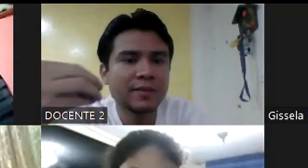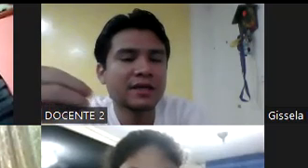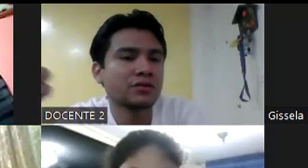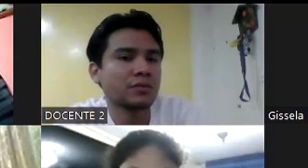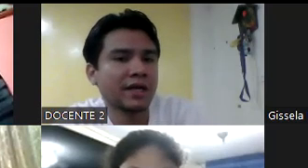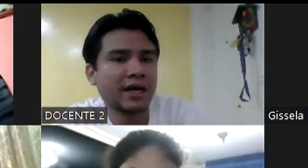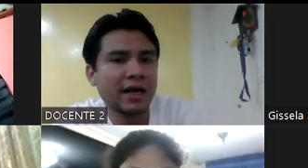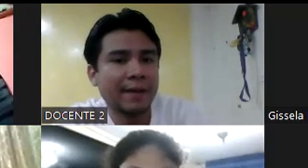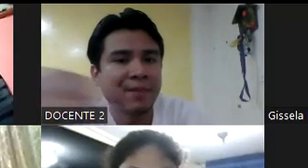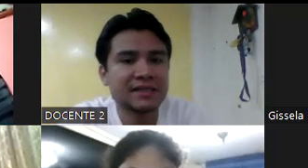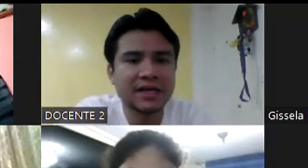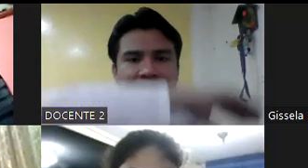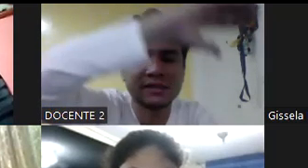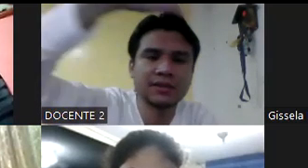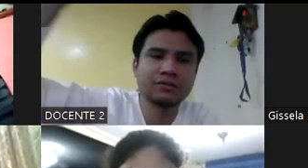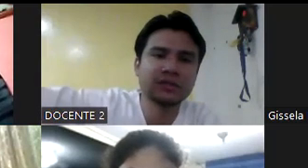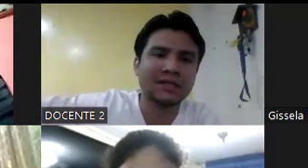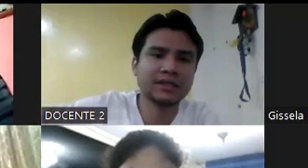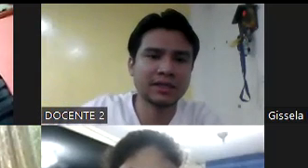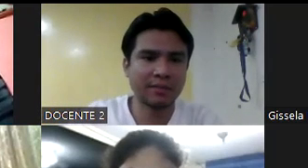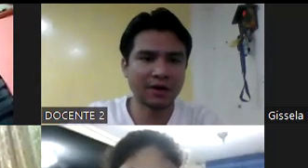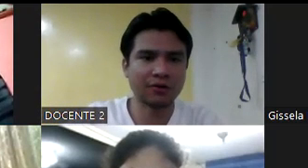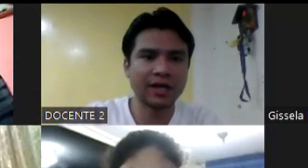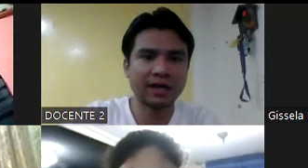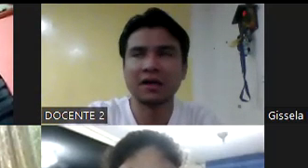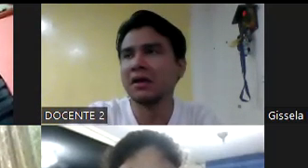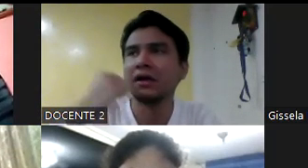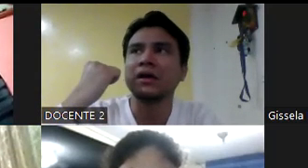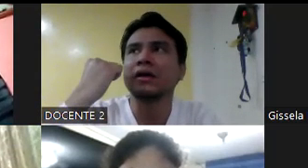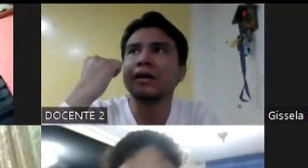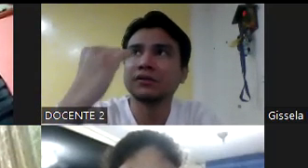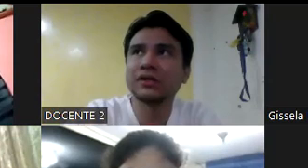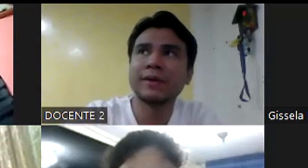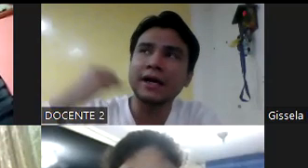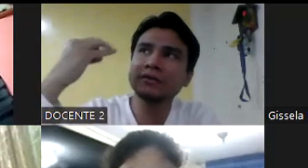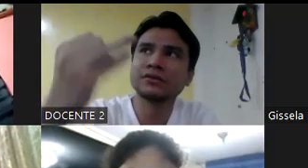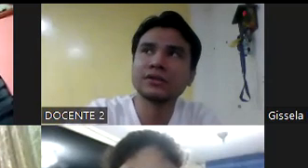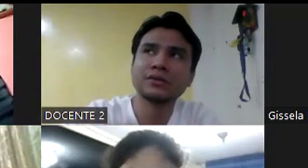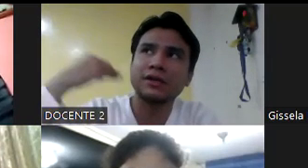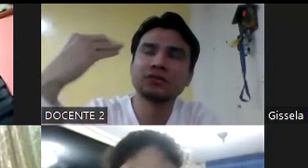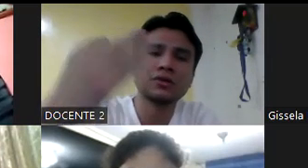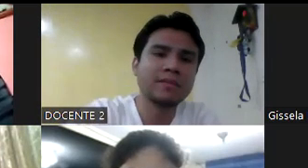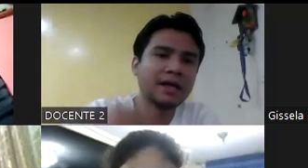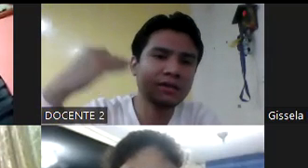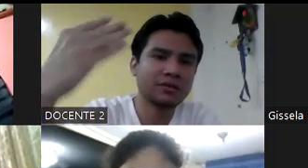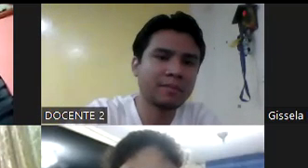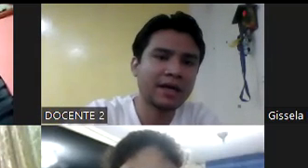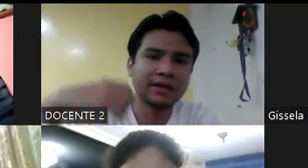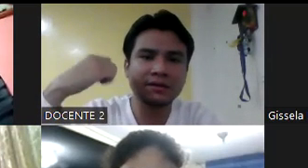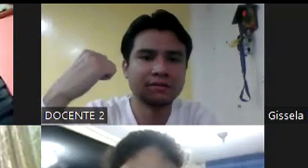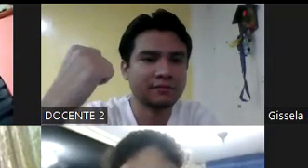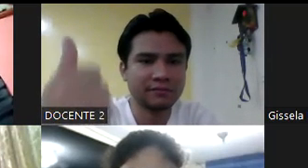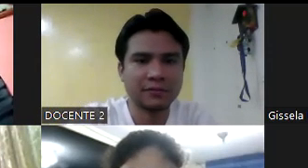estudiar porque me quiero superar, a pesar de las circunstancias que me rodean. Estoy trabajando, estoy estudiando, soy madre,